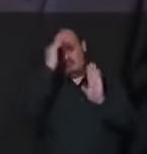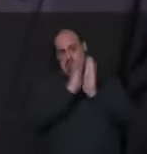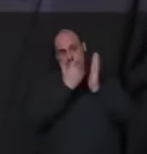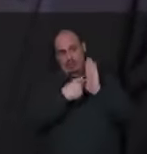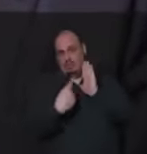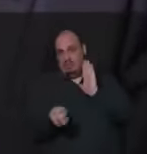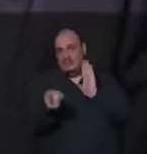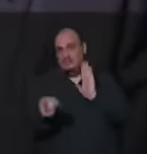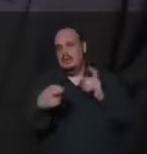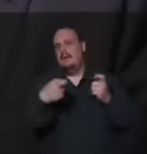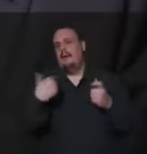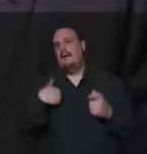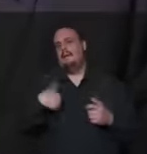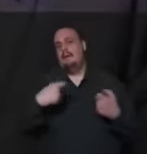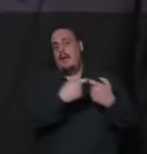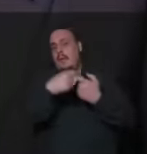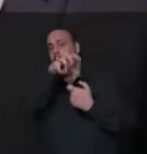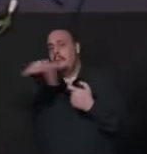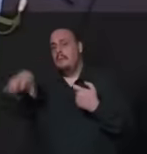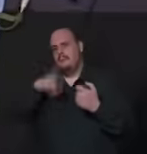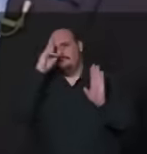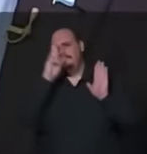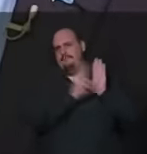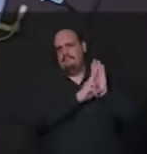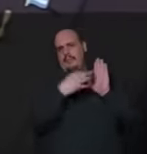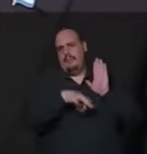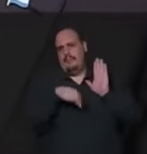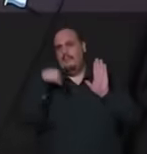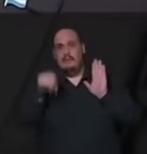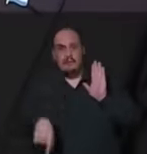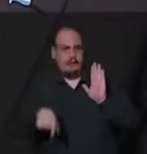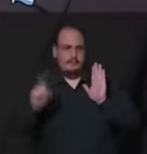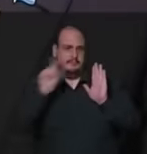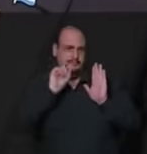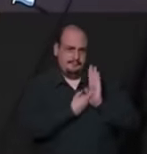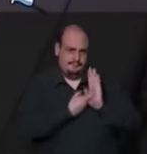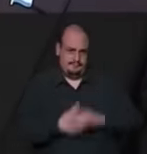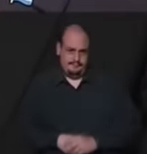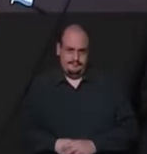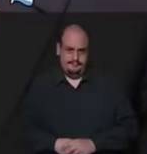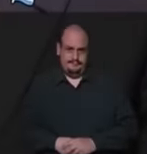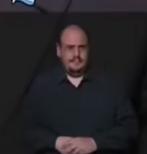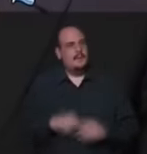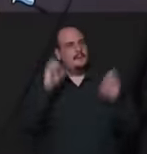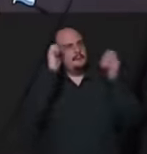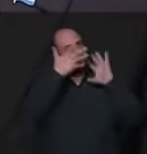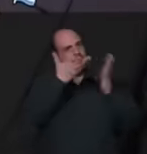las empresas en la Argentina la respeten, y hoy eso nos está dando en nuestro mercado de trabajo. Señor Milei.